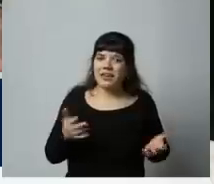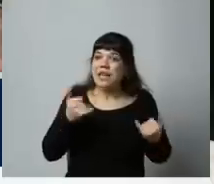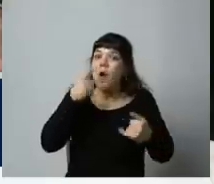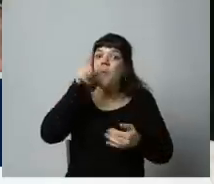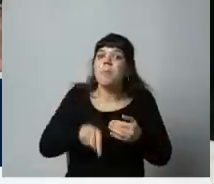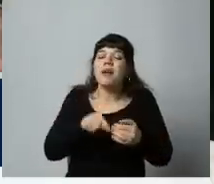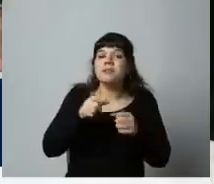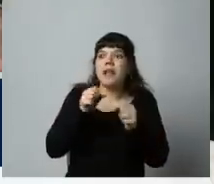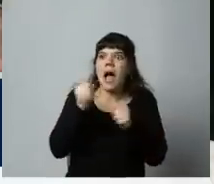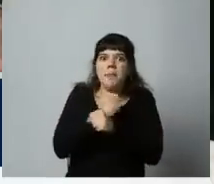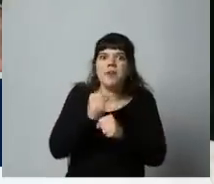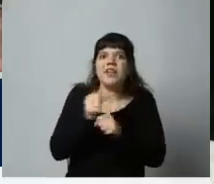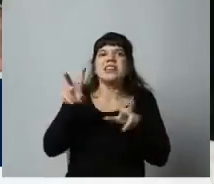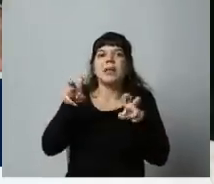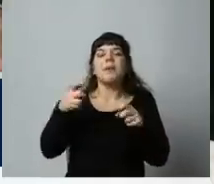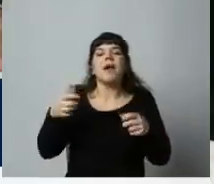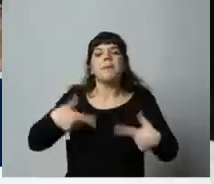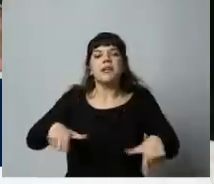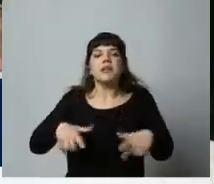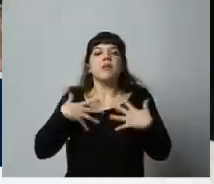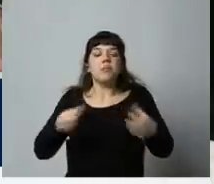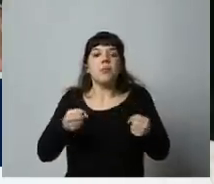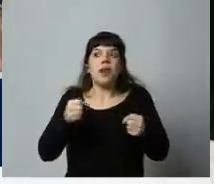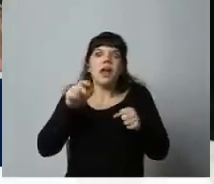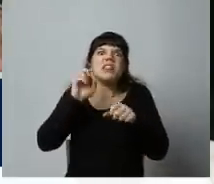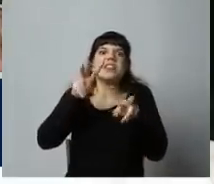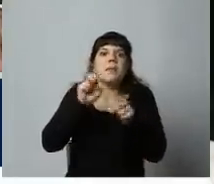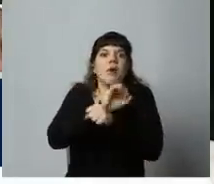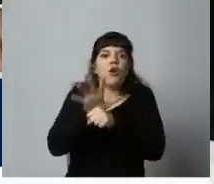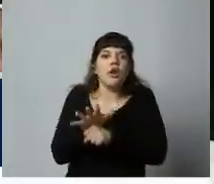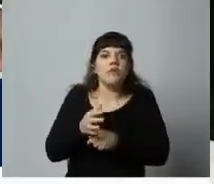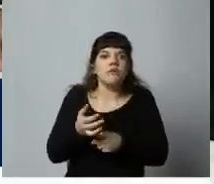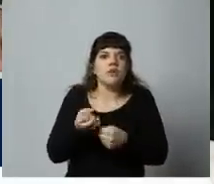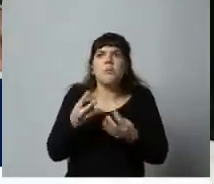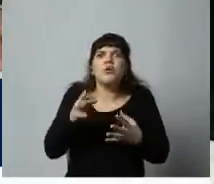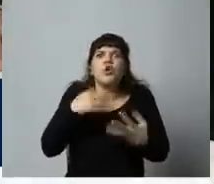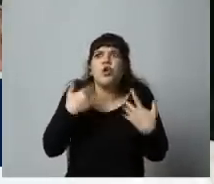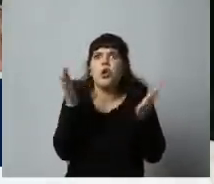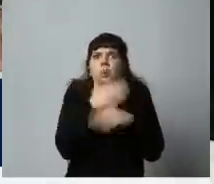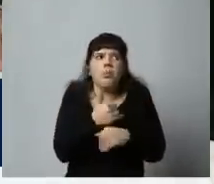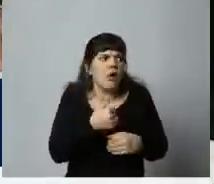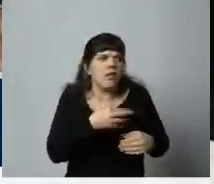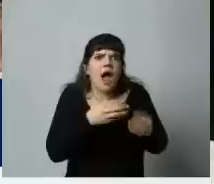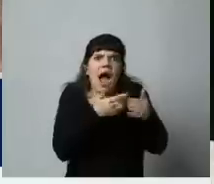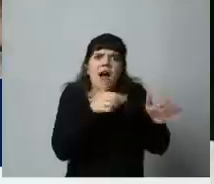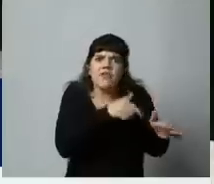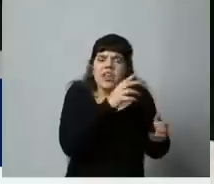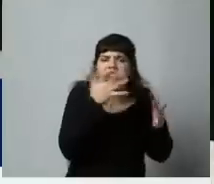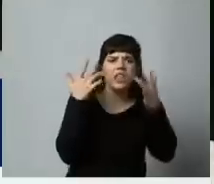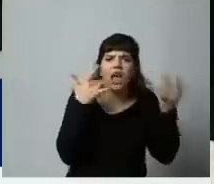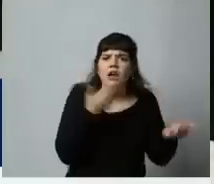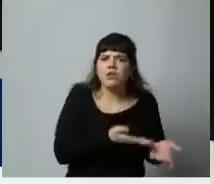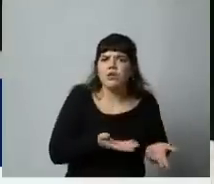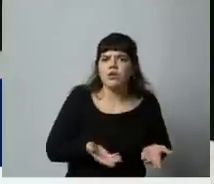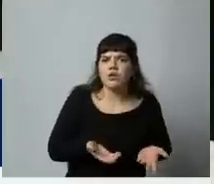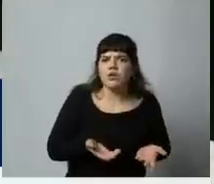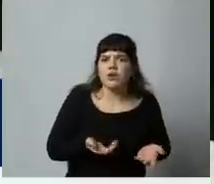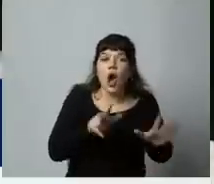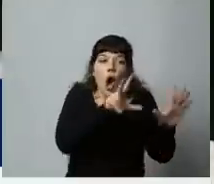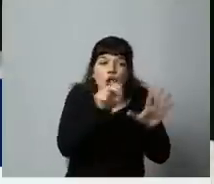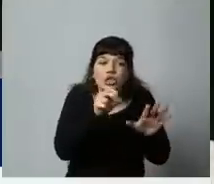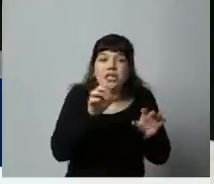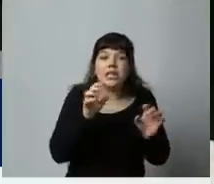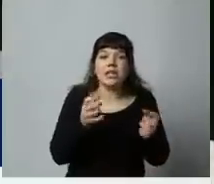protocolo sanitario por el Ministerio de salud pública alguien Que responda por qué no podemos abrir y estamos hablando 800 localidades y